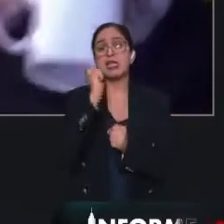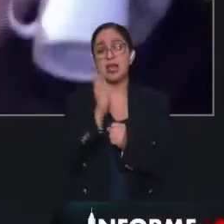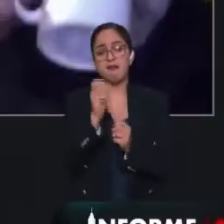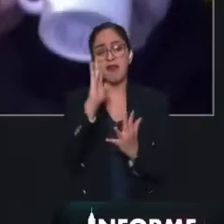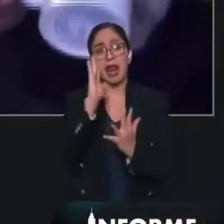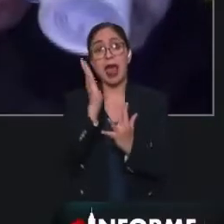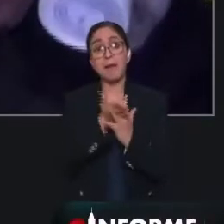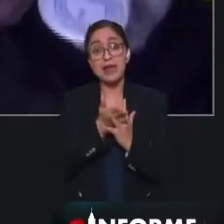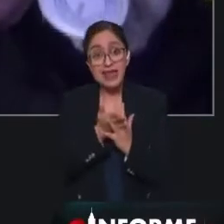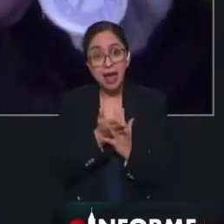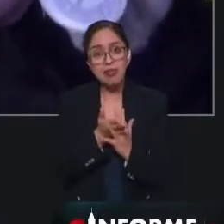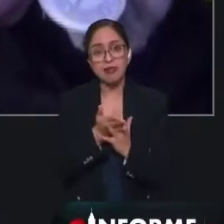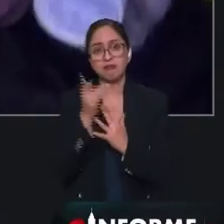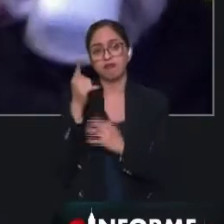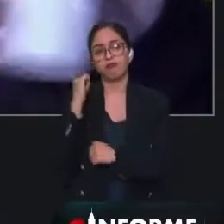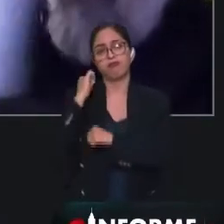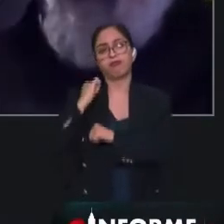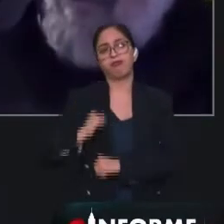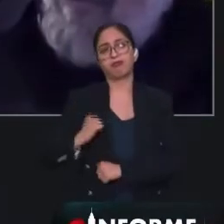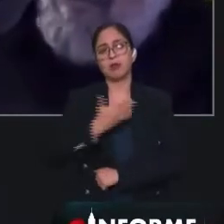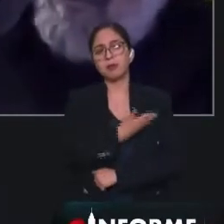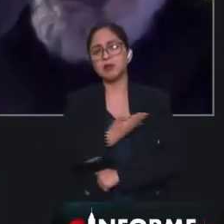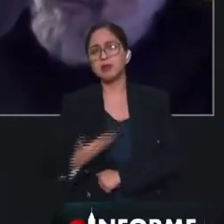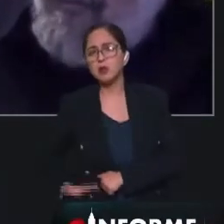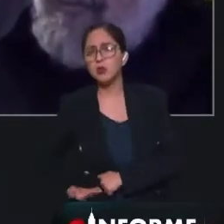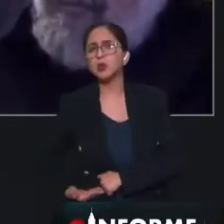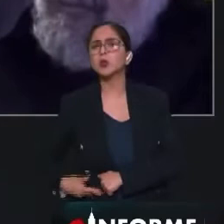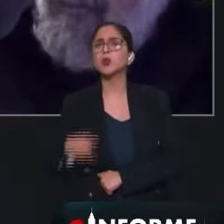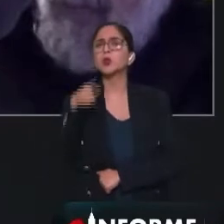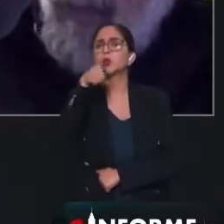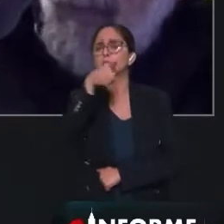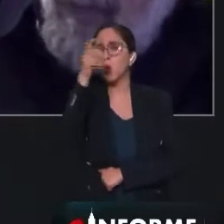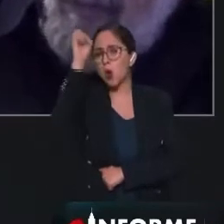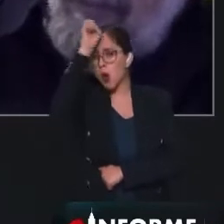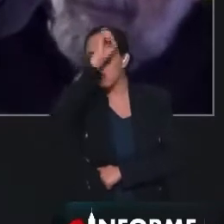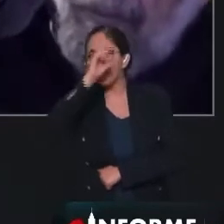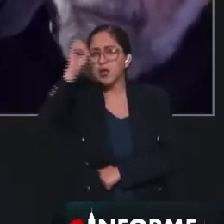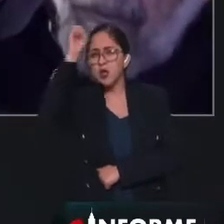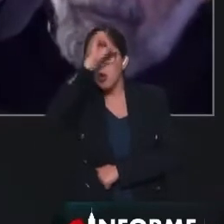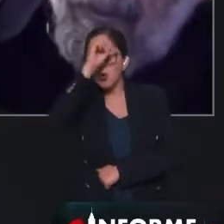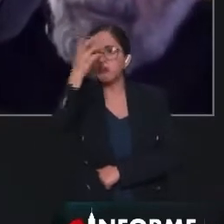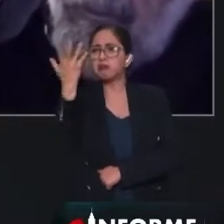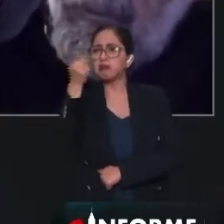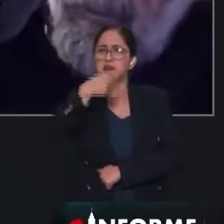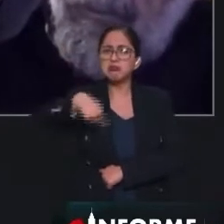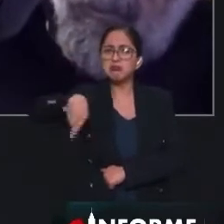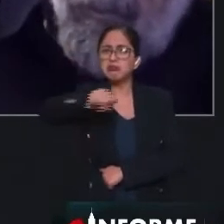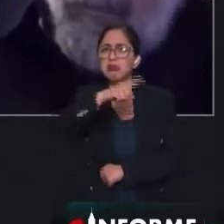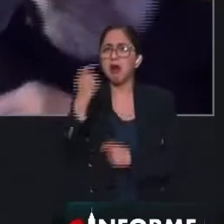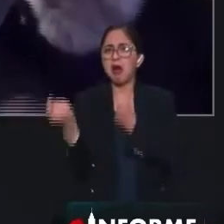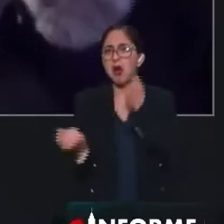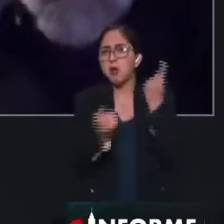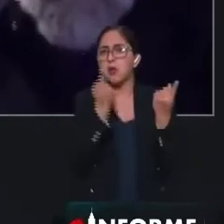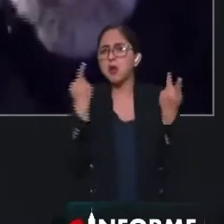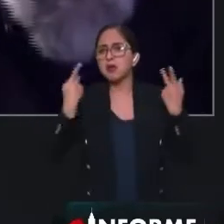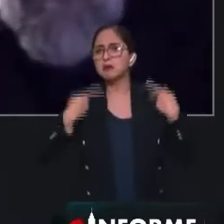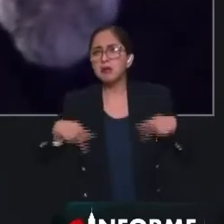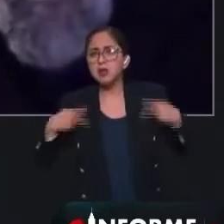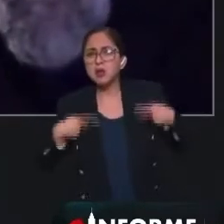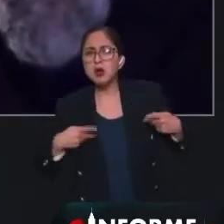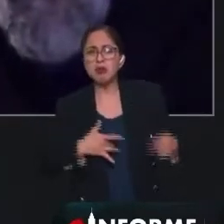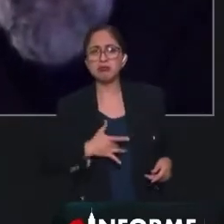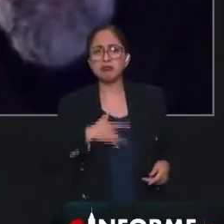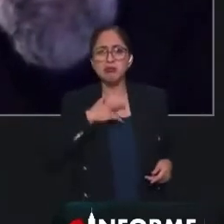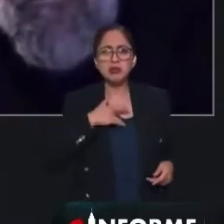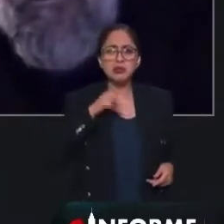dónde estamos? ¿Qué es lo que ustedes ven que se puede reflejar de alguna manera en la aprobación que hemos venido viendo en distintas